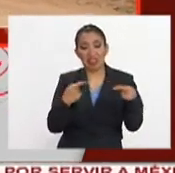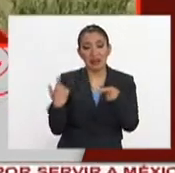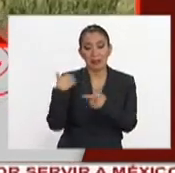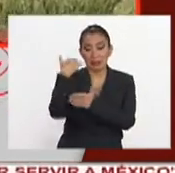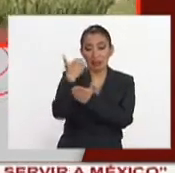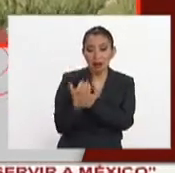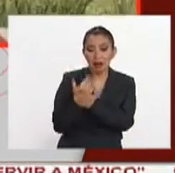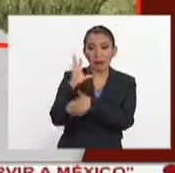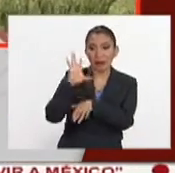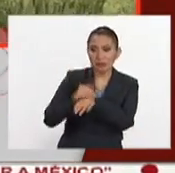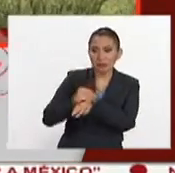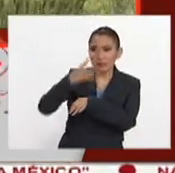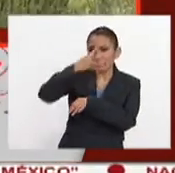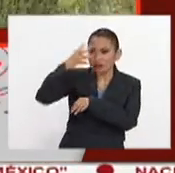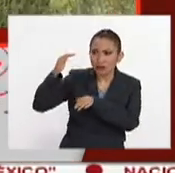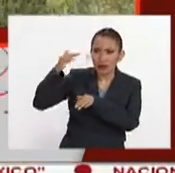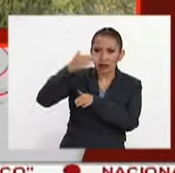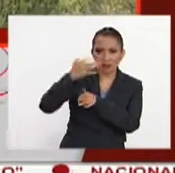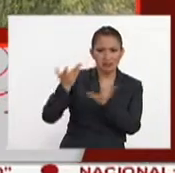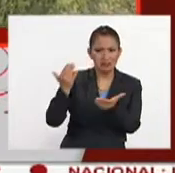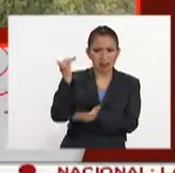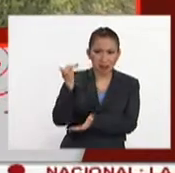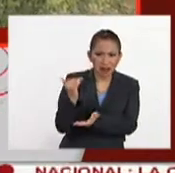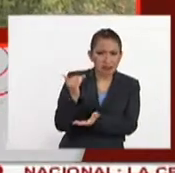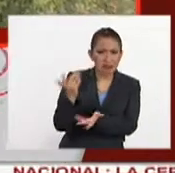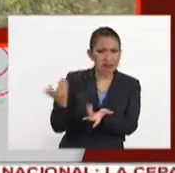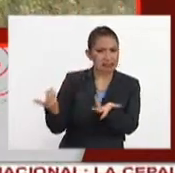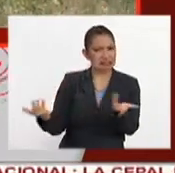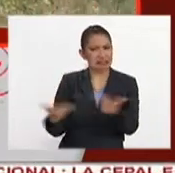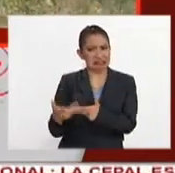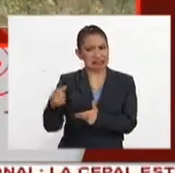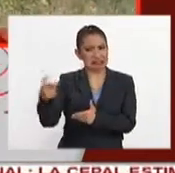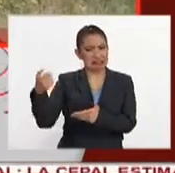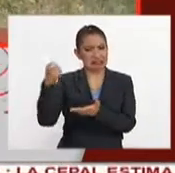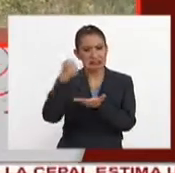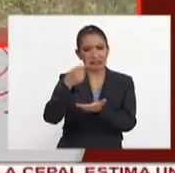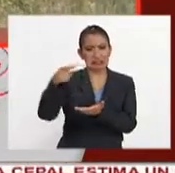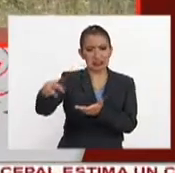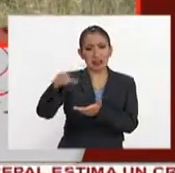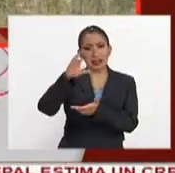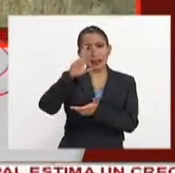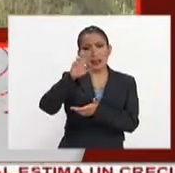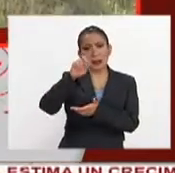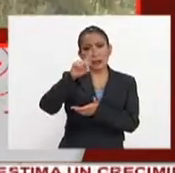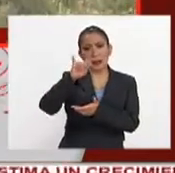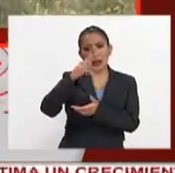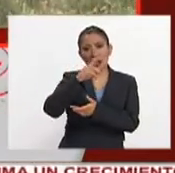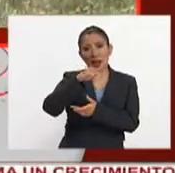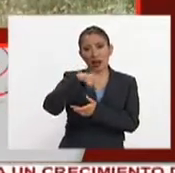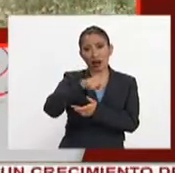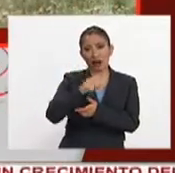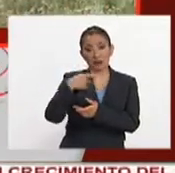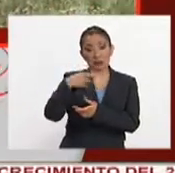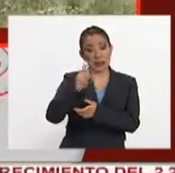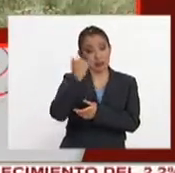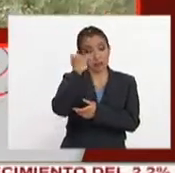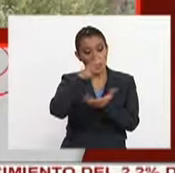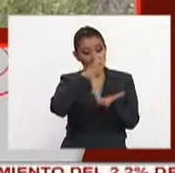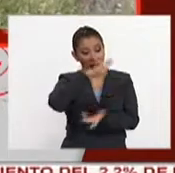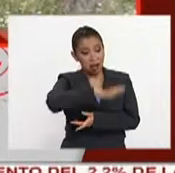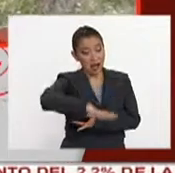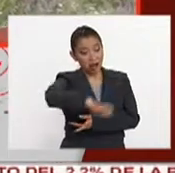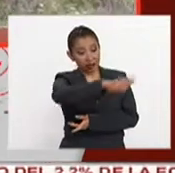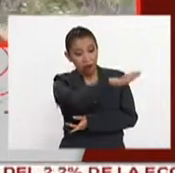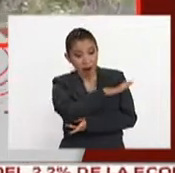la inmigración legal, obviamente está copatrocinada por 2 republicanos, pero necesitaría que la mayoría